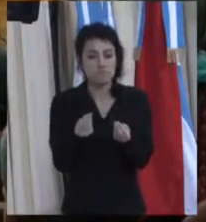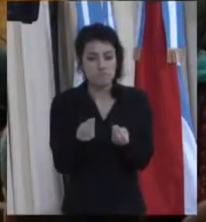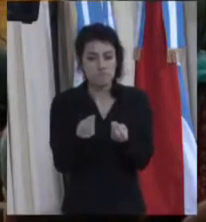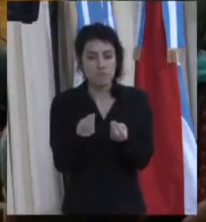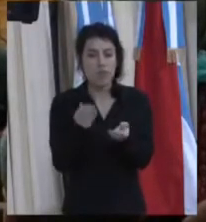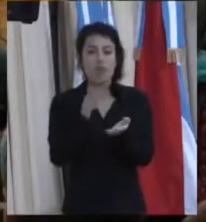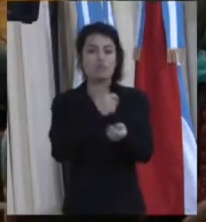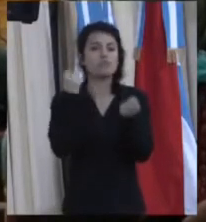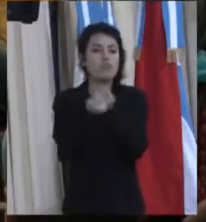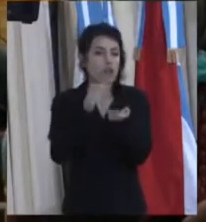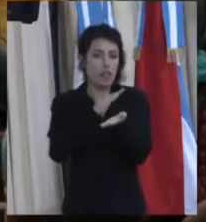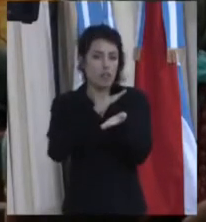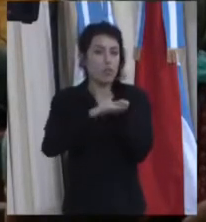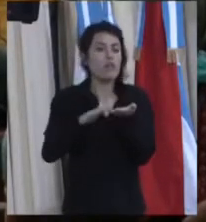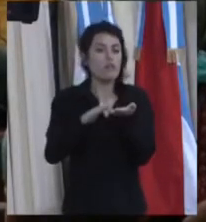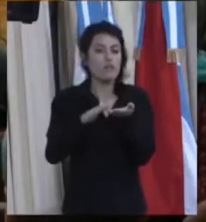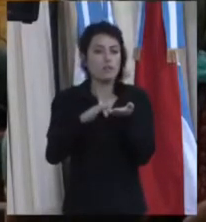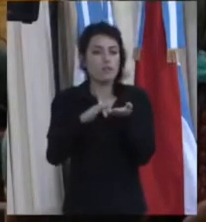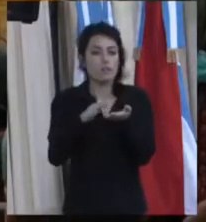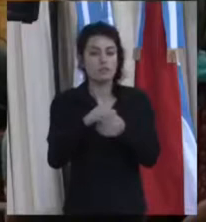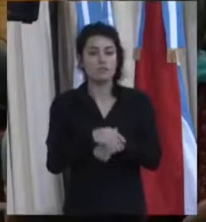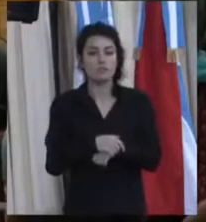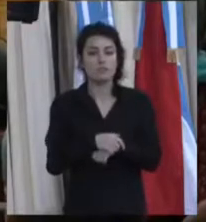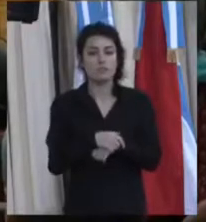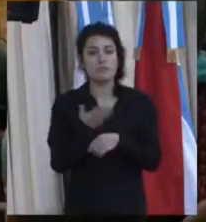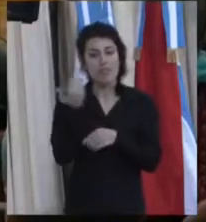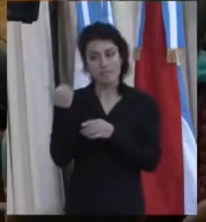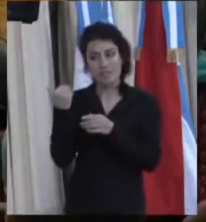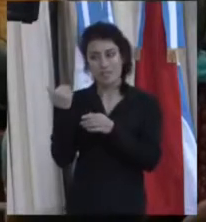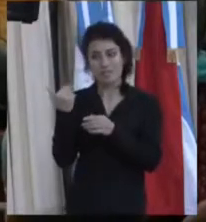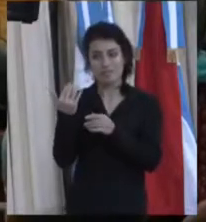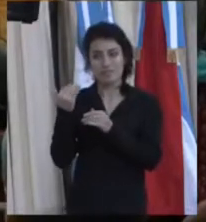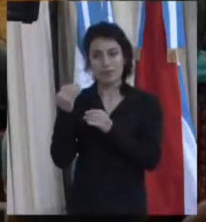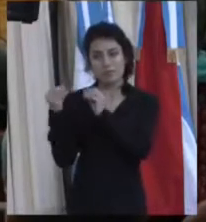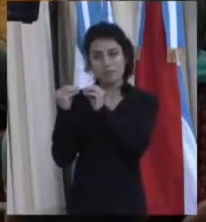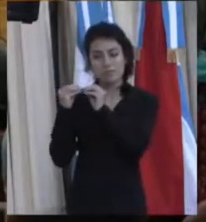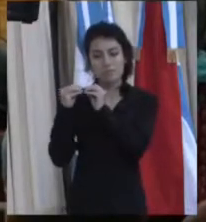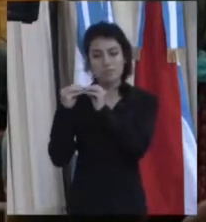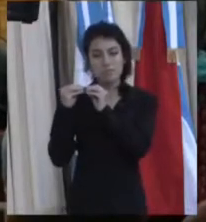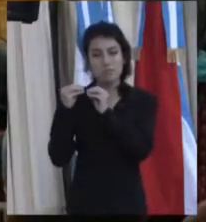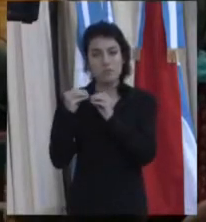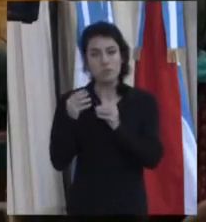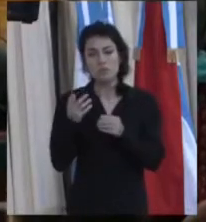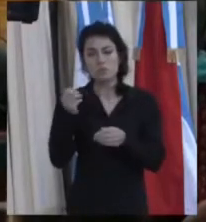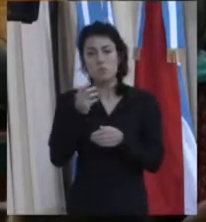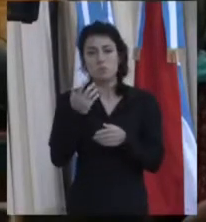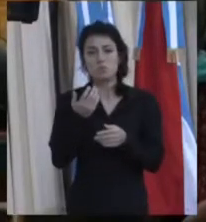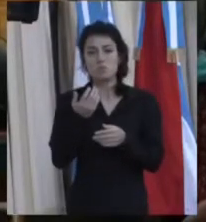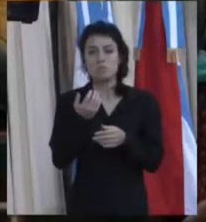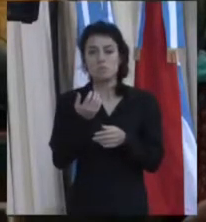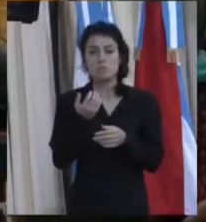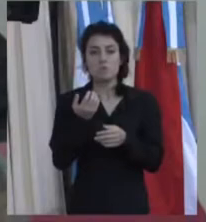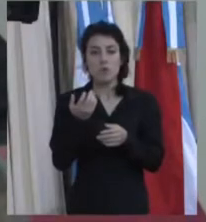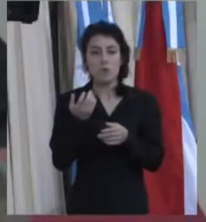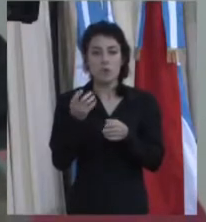un nuevo orden. Yo le decía más temprano a los compañeros, yo, más allá de las discrepancias o de cómo uno podría hacer